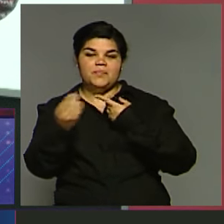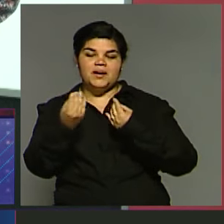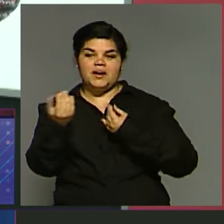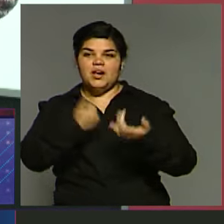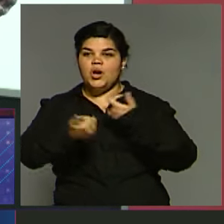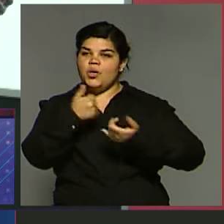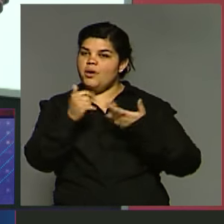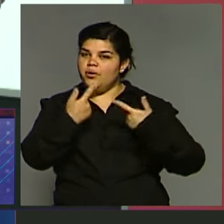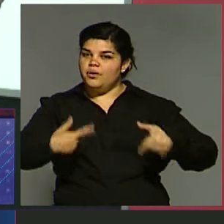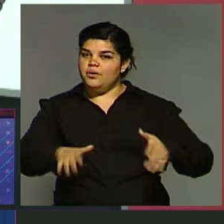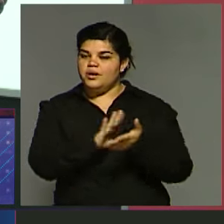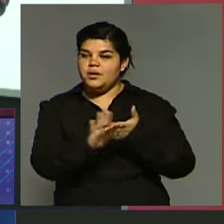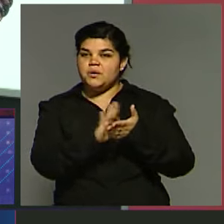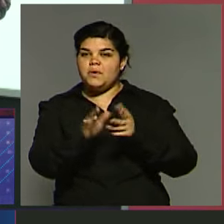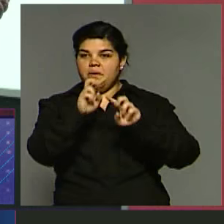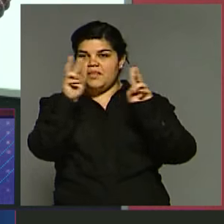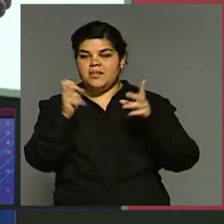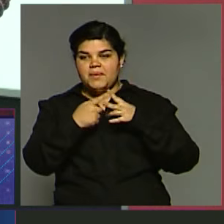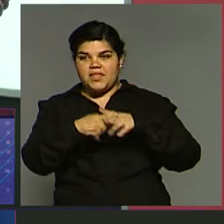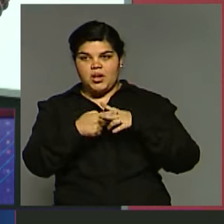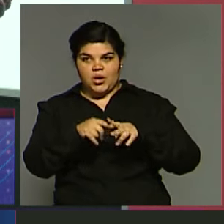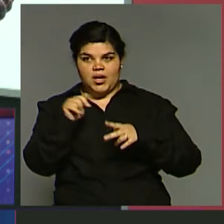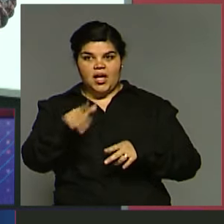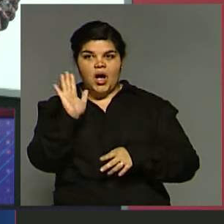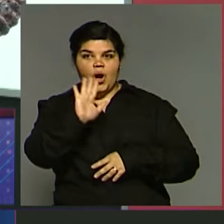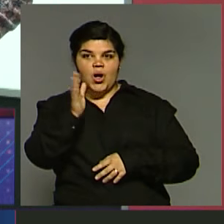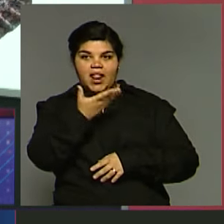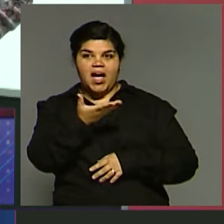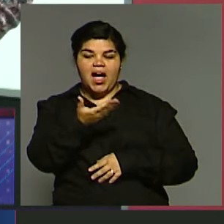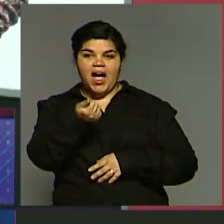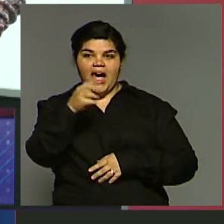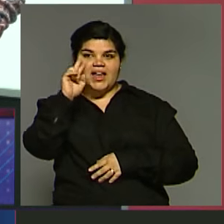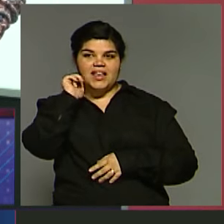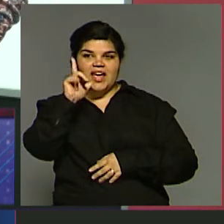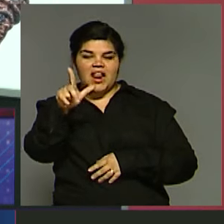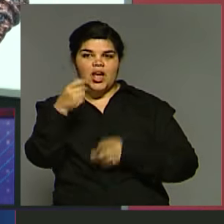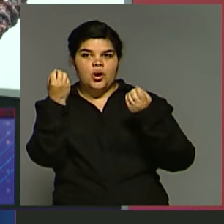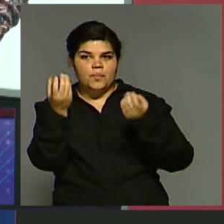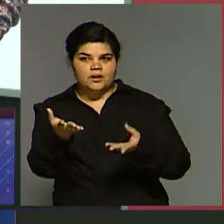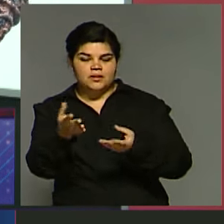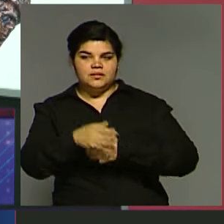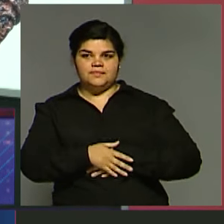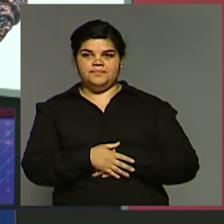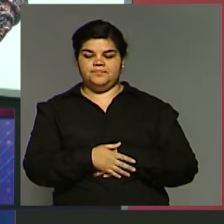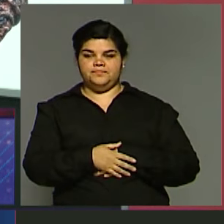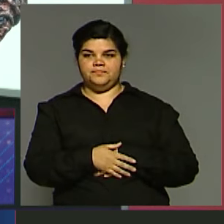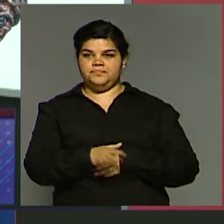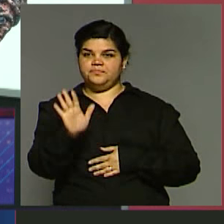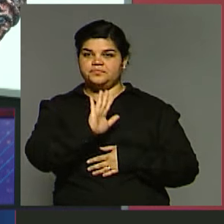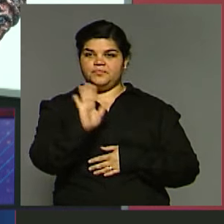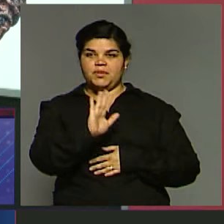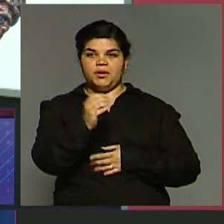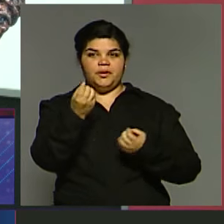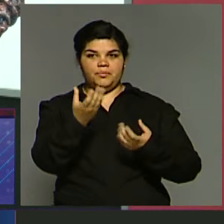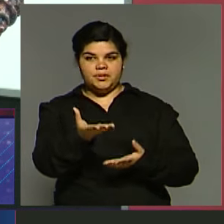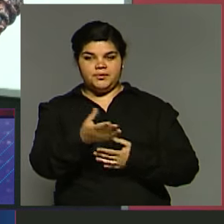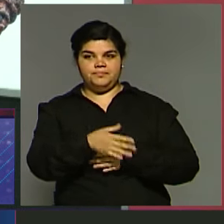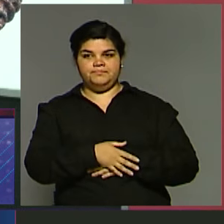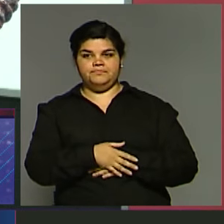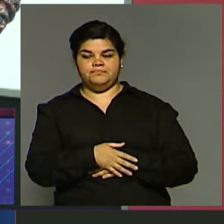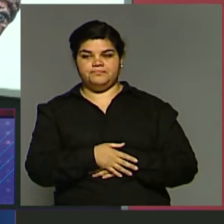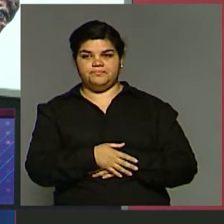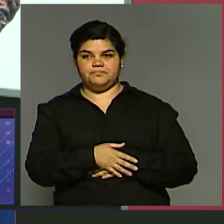novedad que hay en el ámbito de la tecnología. ¿Qué tal, Ariel? Buenas noches, Ariel Corgatelli con nosotros. ¿Cómo estás? Hola, ¿qué tal? Buenas noches, chicos. ¿Cómo están por